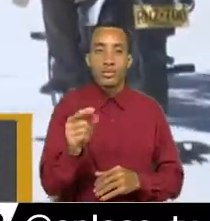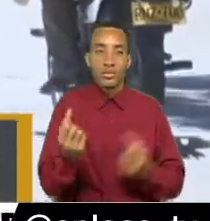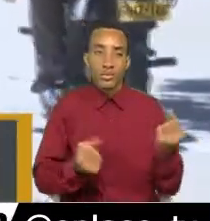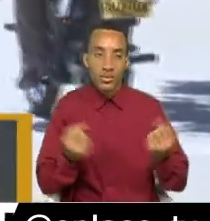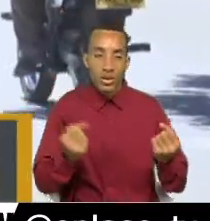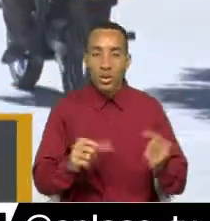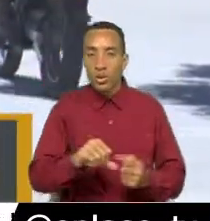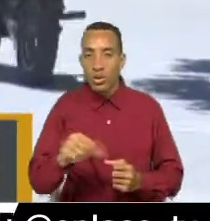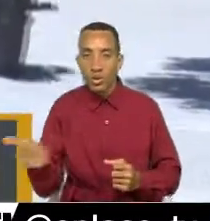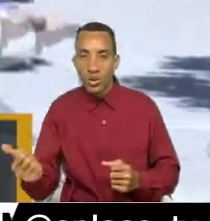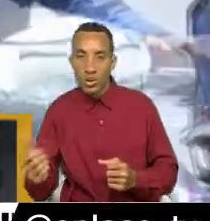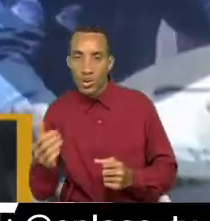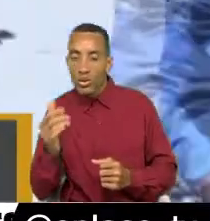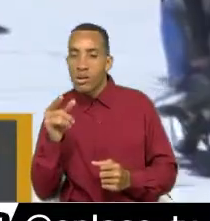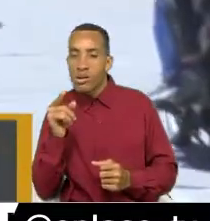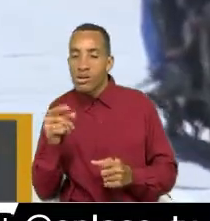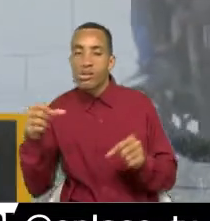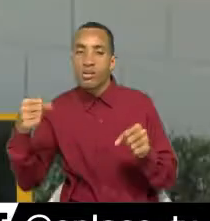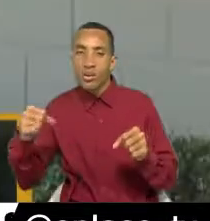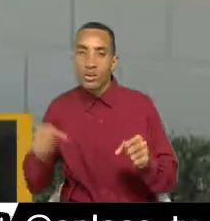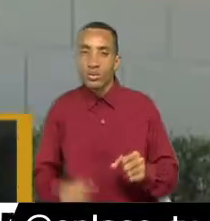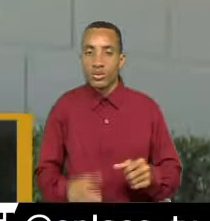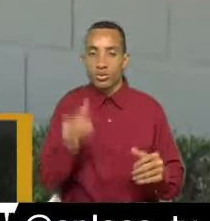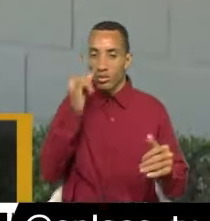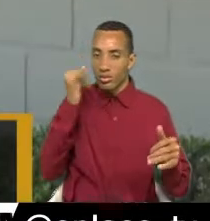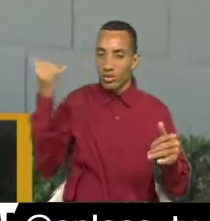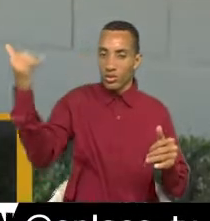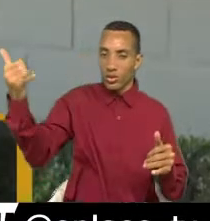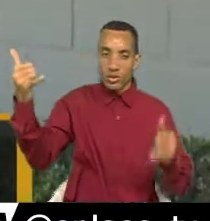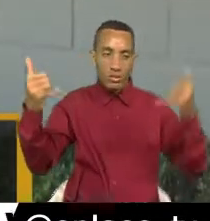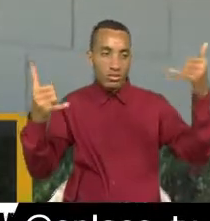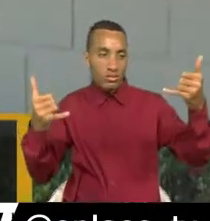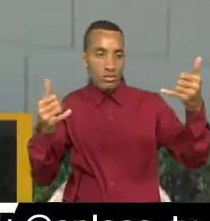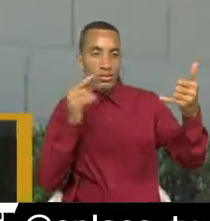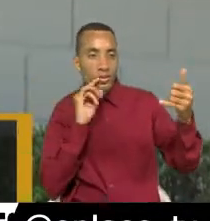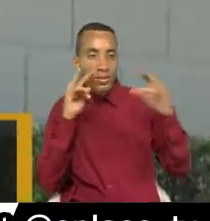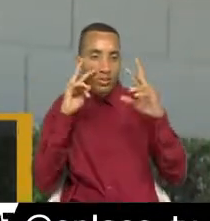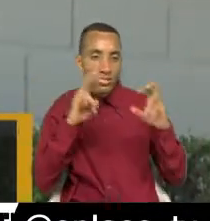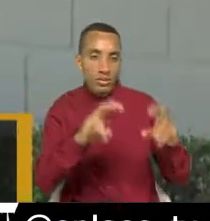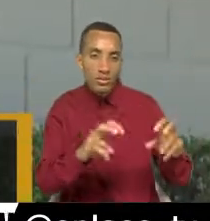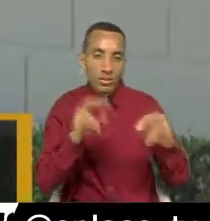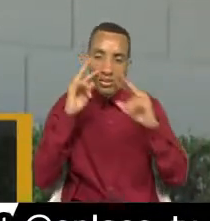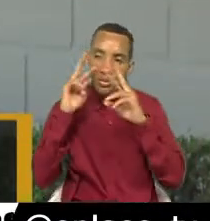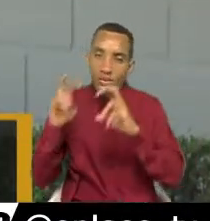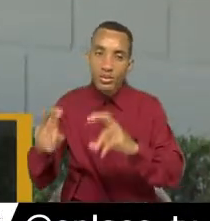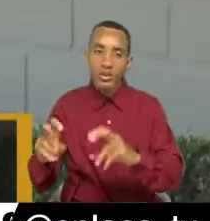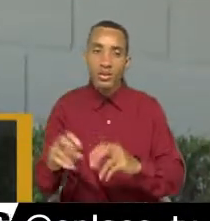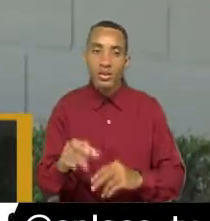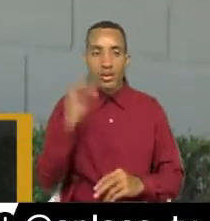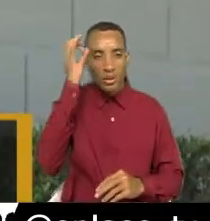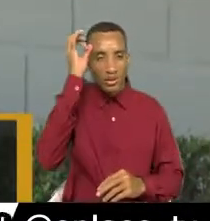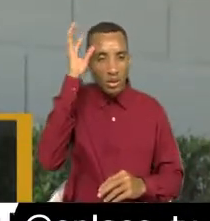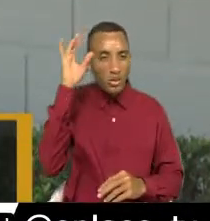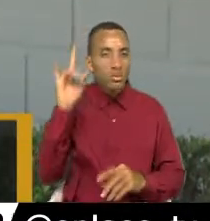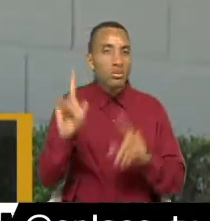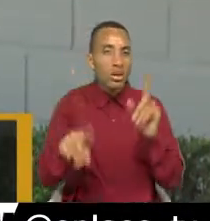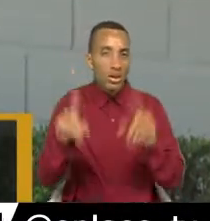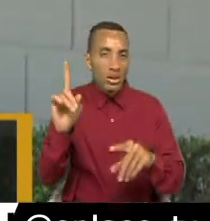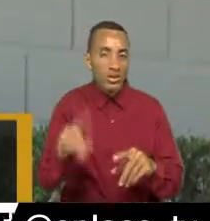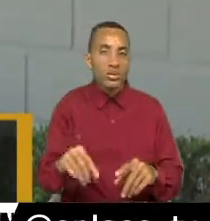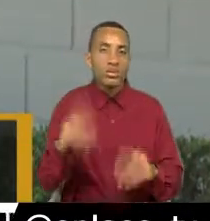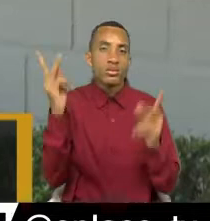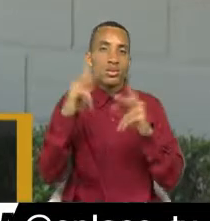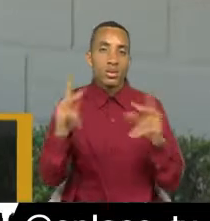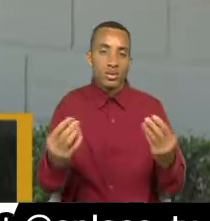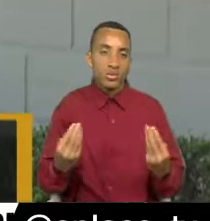motocicleta y eso nos va a ayudar para dar con estas personas que... Se puede tratar de personas de acá residentes